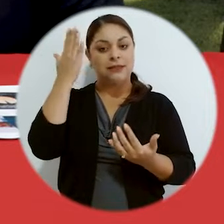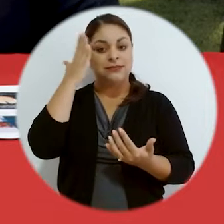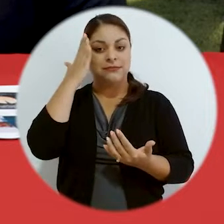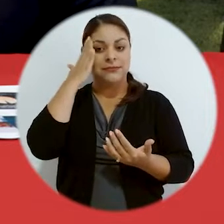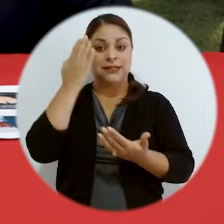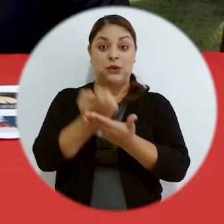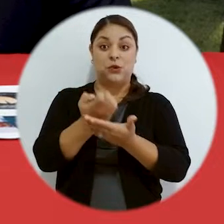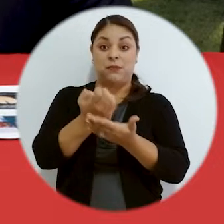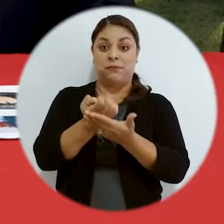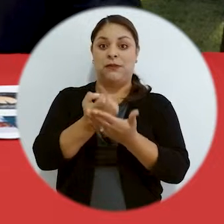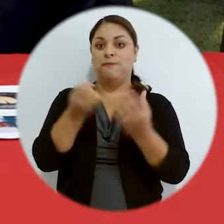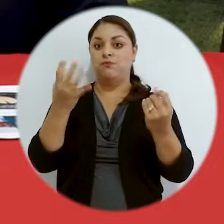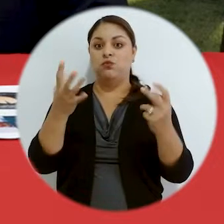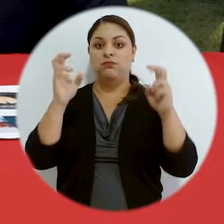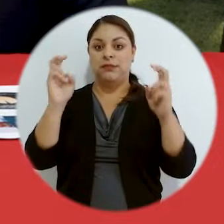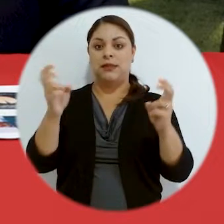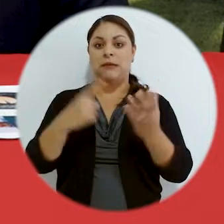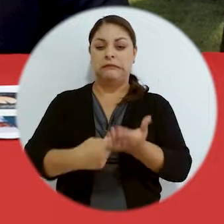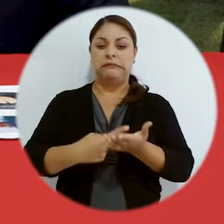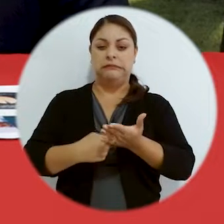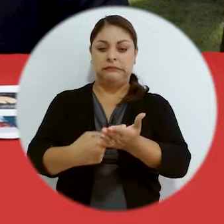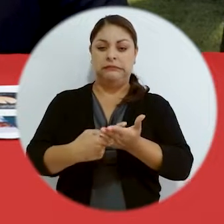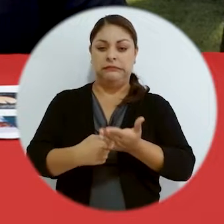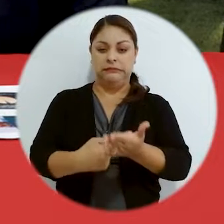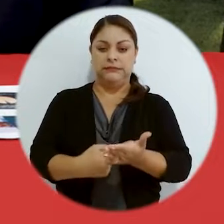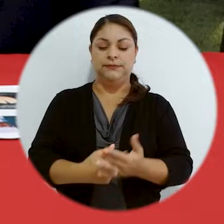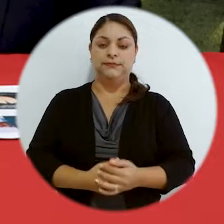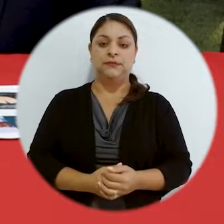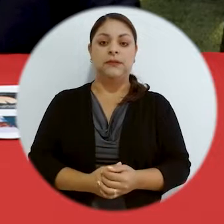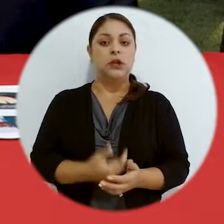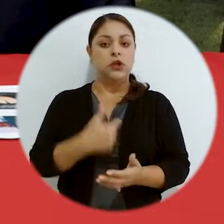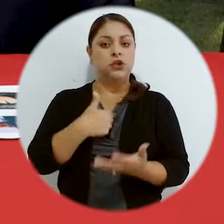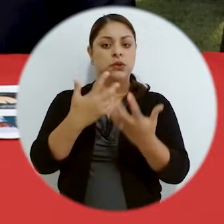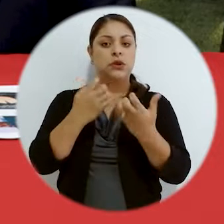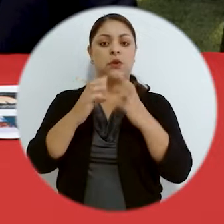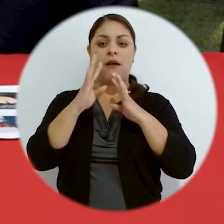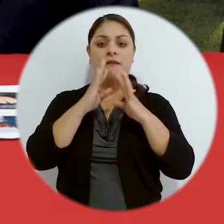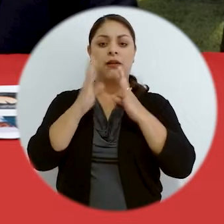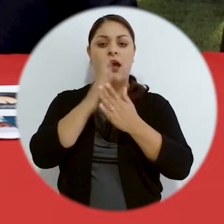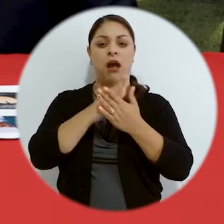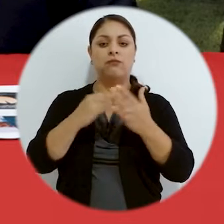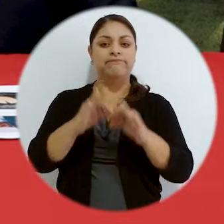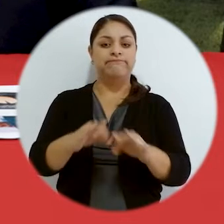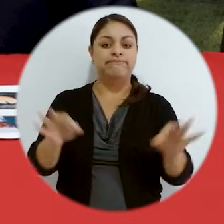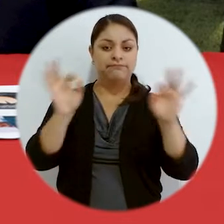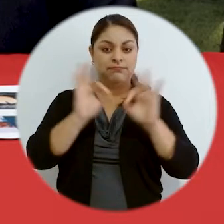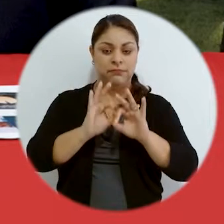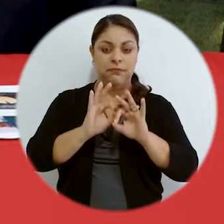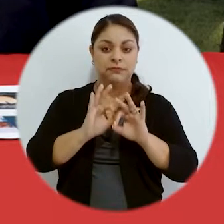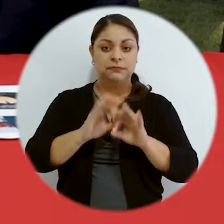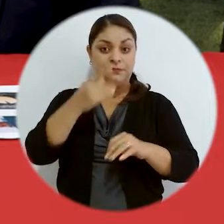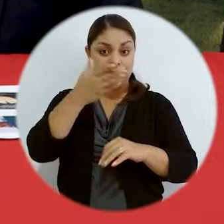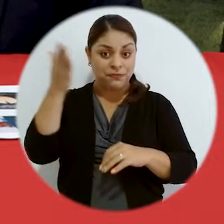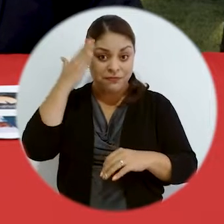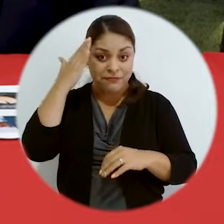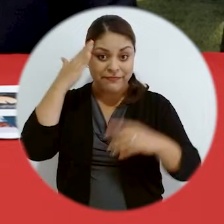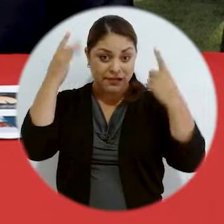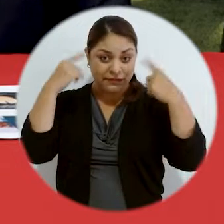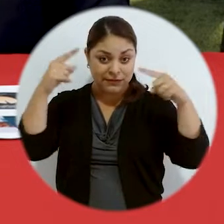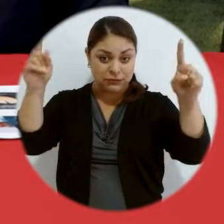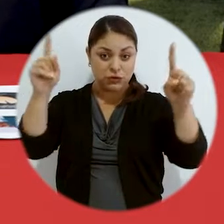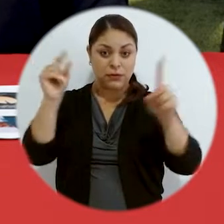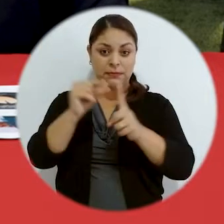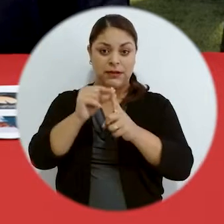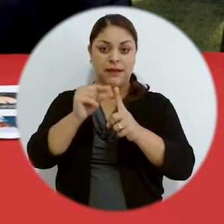mucho que abordar, pero yo quisiera centrarme en un aspecto muy relevante. Es por todos conocidos el